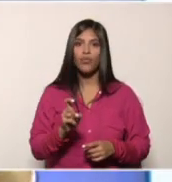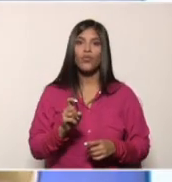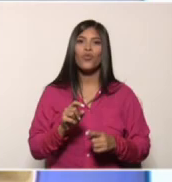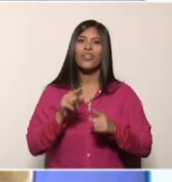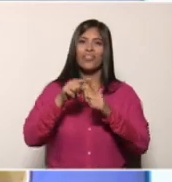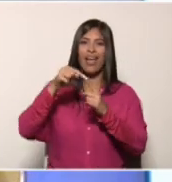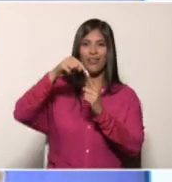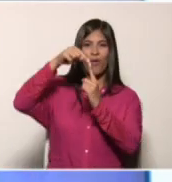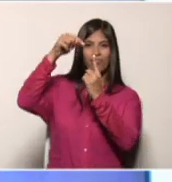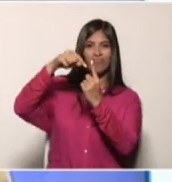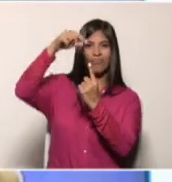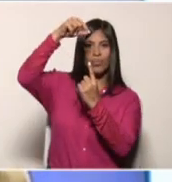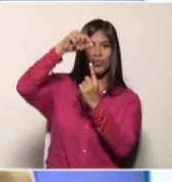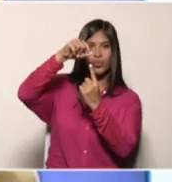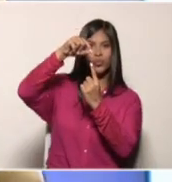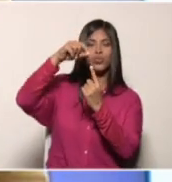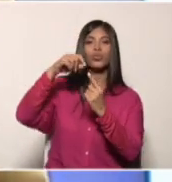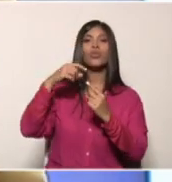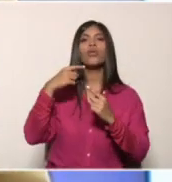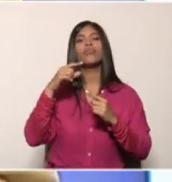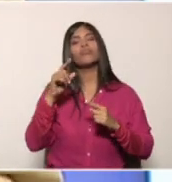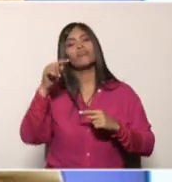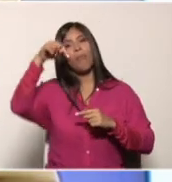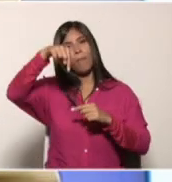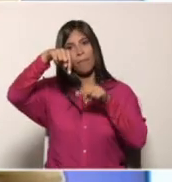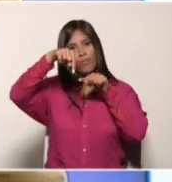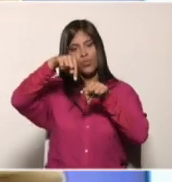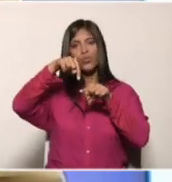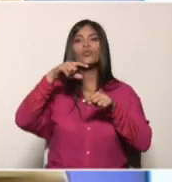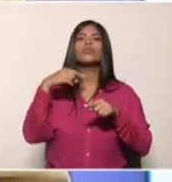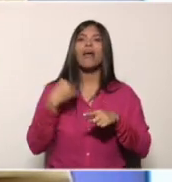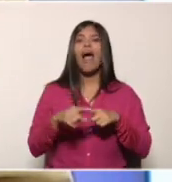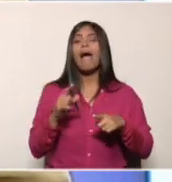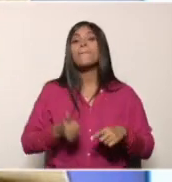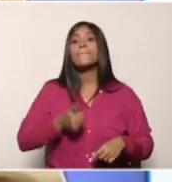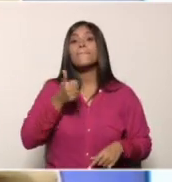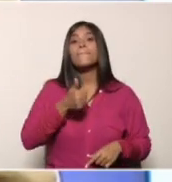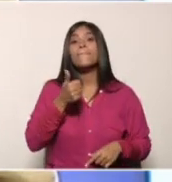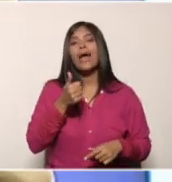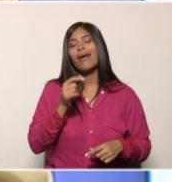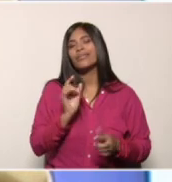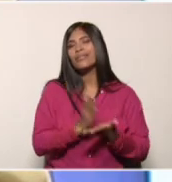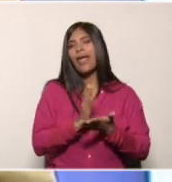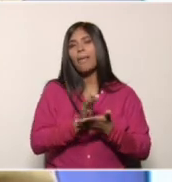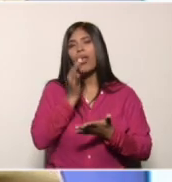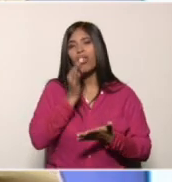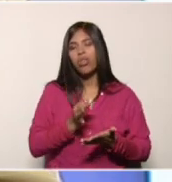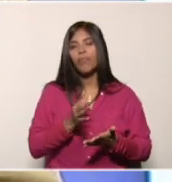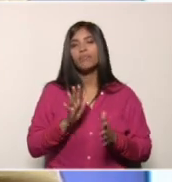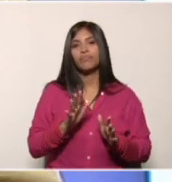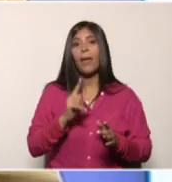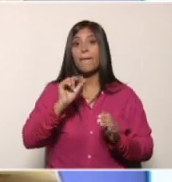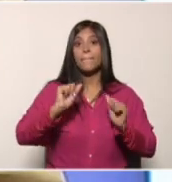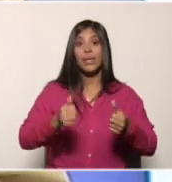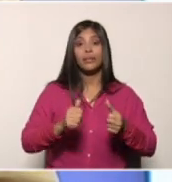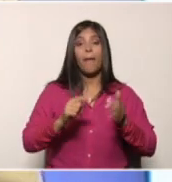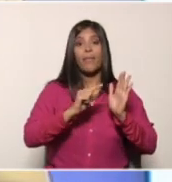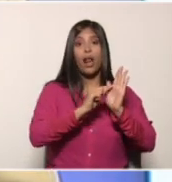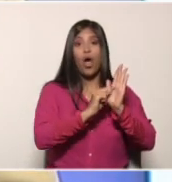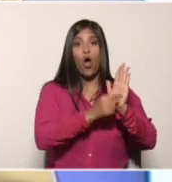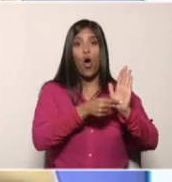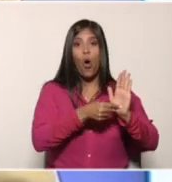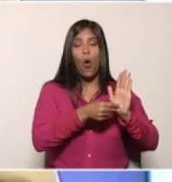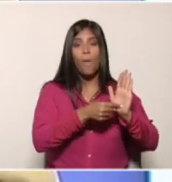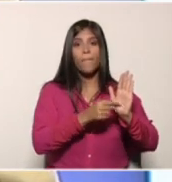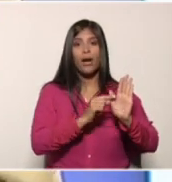puntos suspensivos, la diéresis, pero vamos a trabajar con los más, digamos, los más comunes. Vamos a empezar con la coma. La